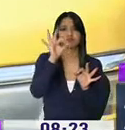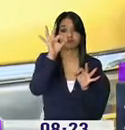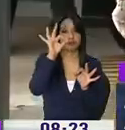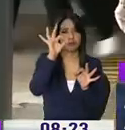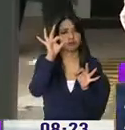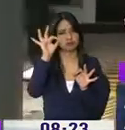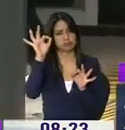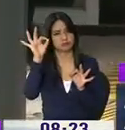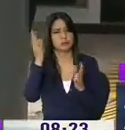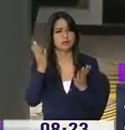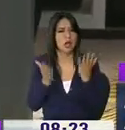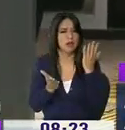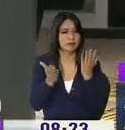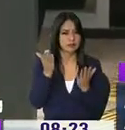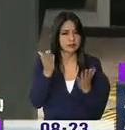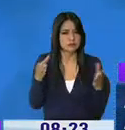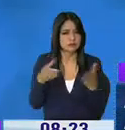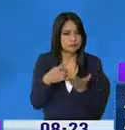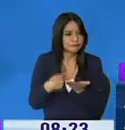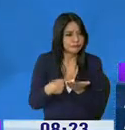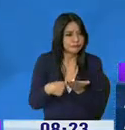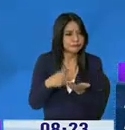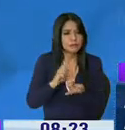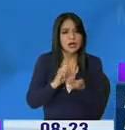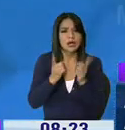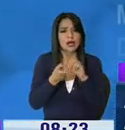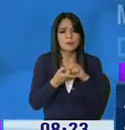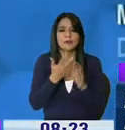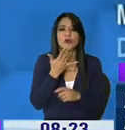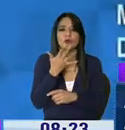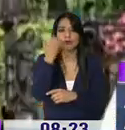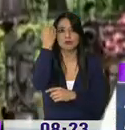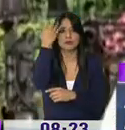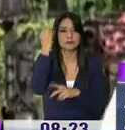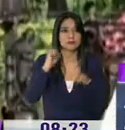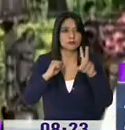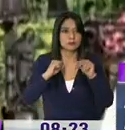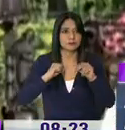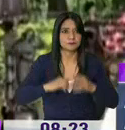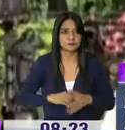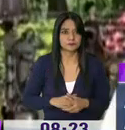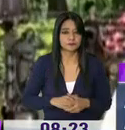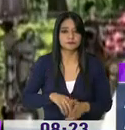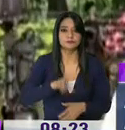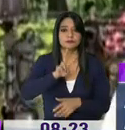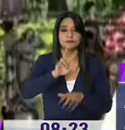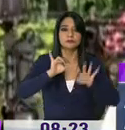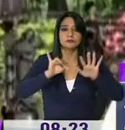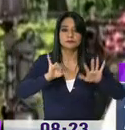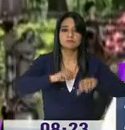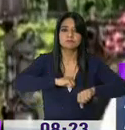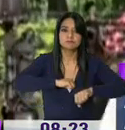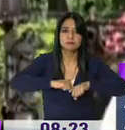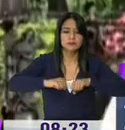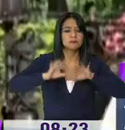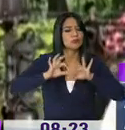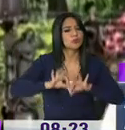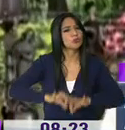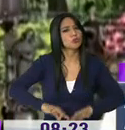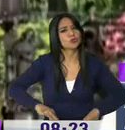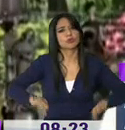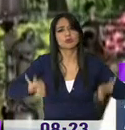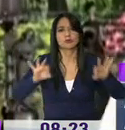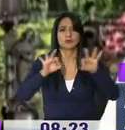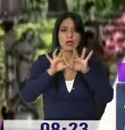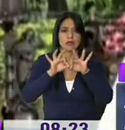contagio y podrá decidir si cambia de color en el semáforo. Ese 26 de mayo es crucial para que logremos